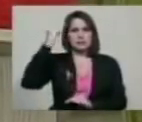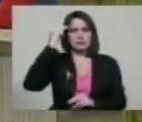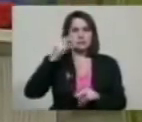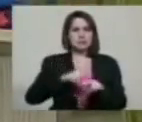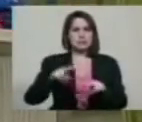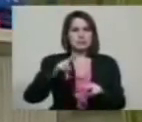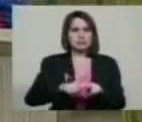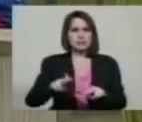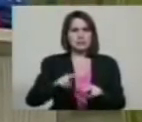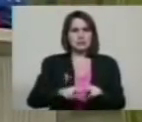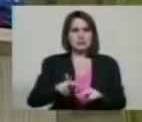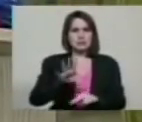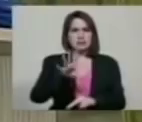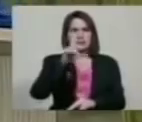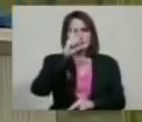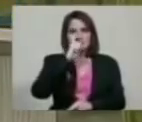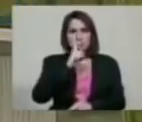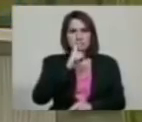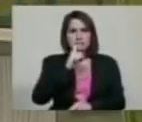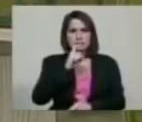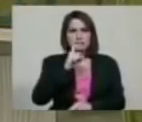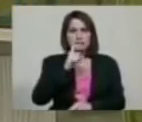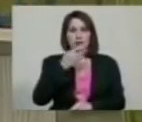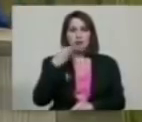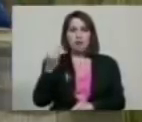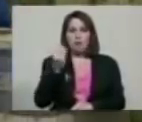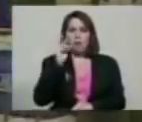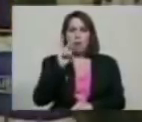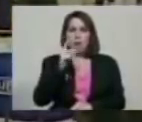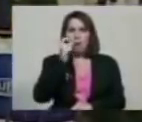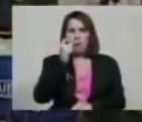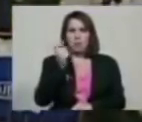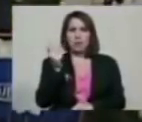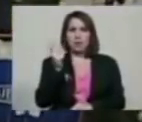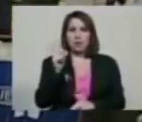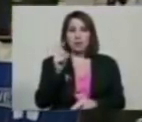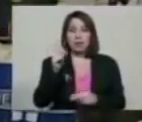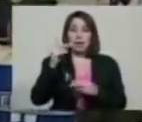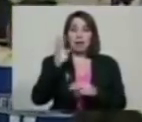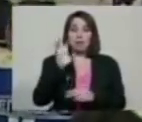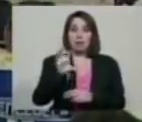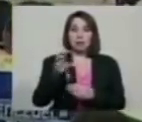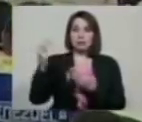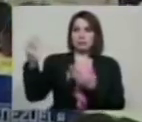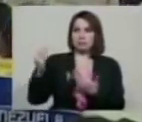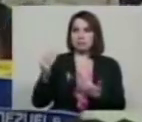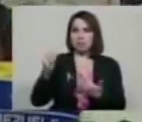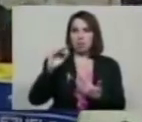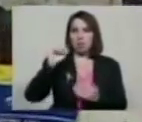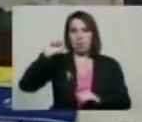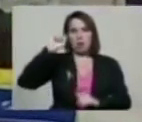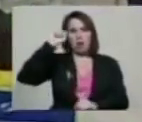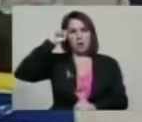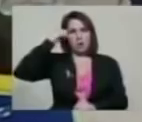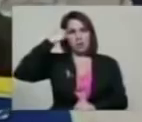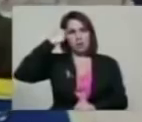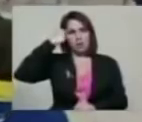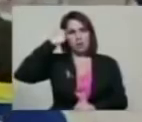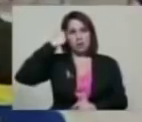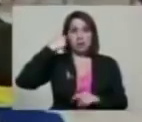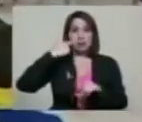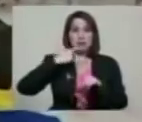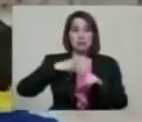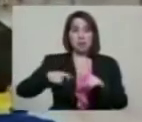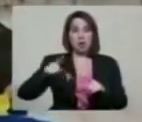de 5 años, Morochito, Morochito, Morochito. Y el país los recibió como un héroe. Pero los atletas